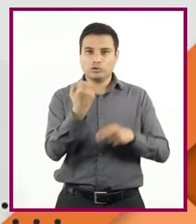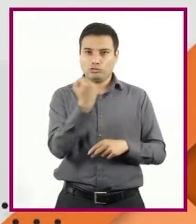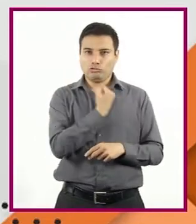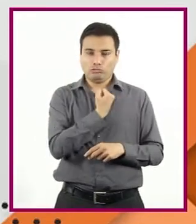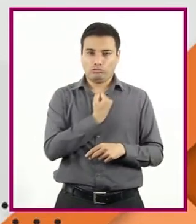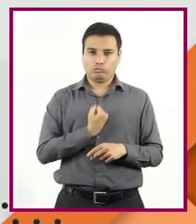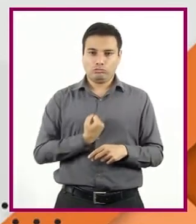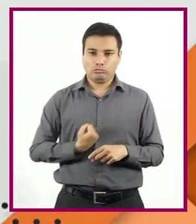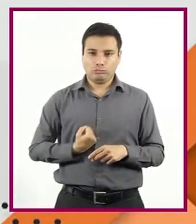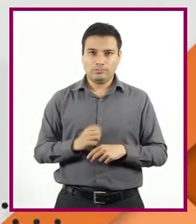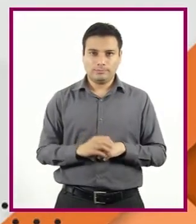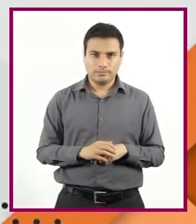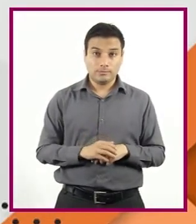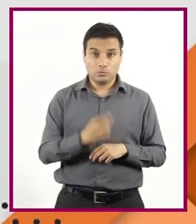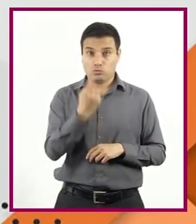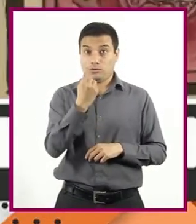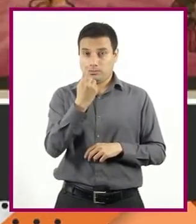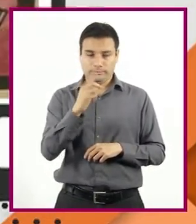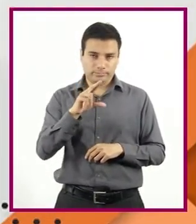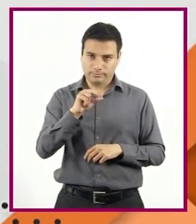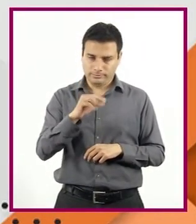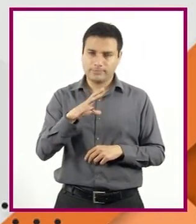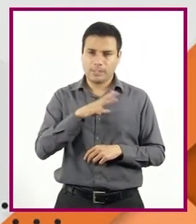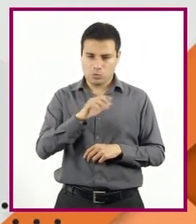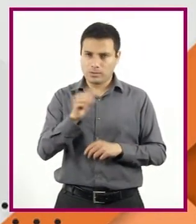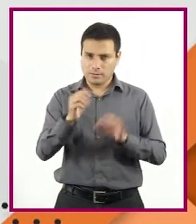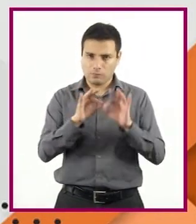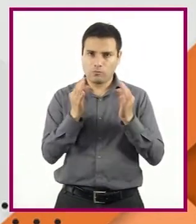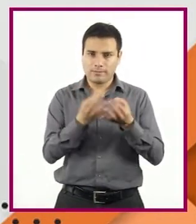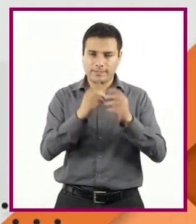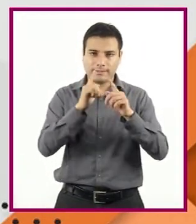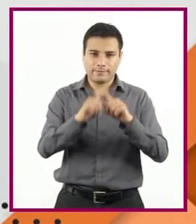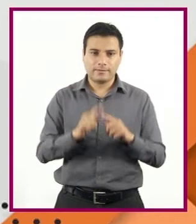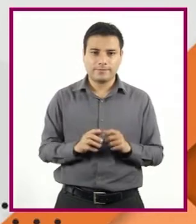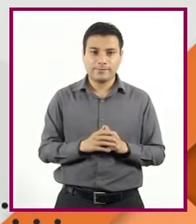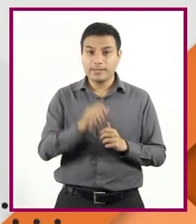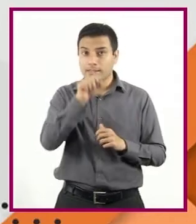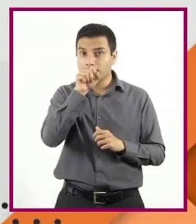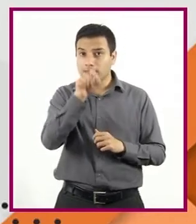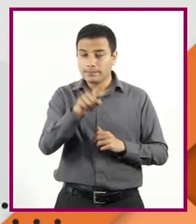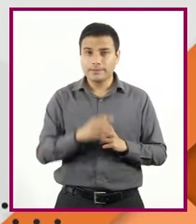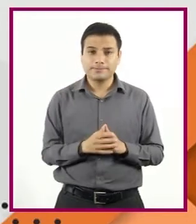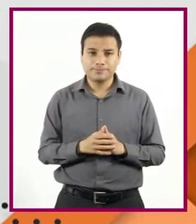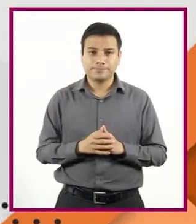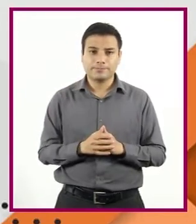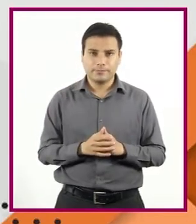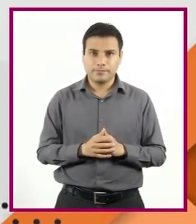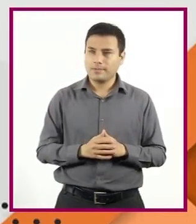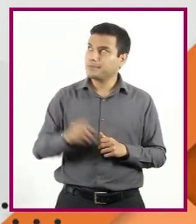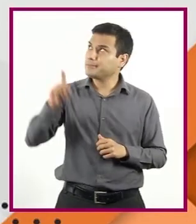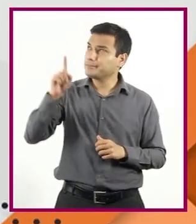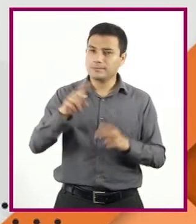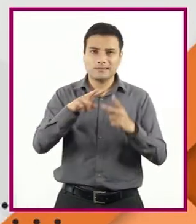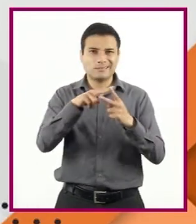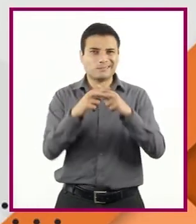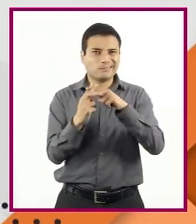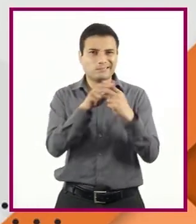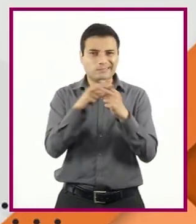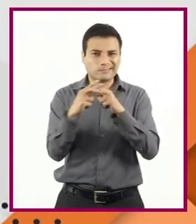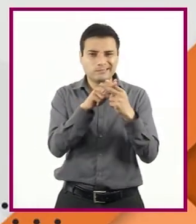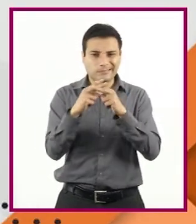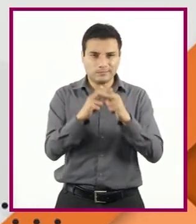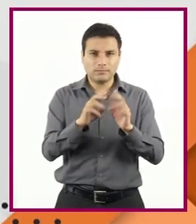embargo, esta no era la única. Otra era el conocido como sacrificio gladiatorio, en el cual